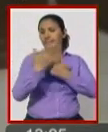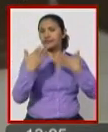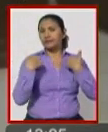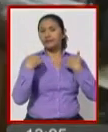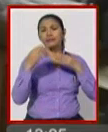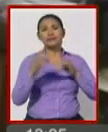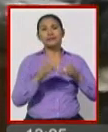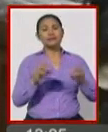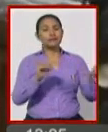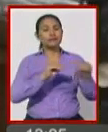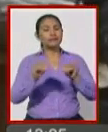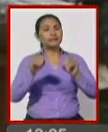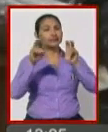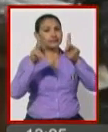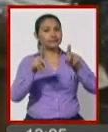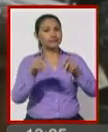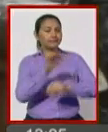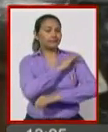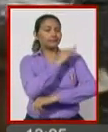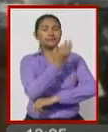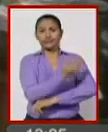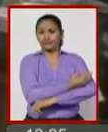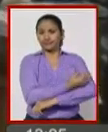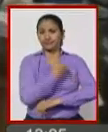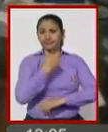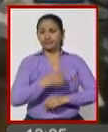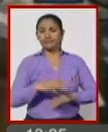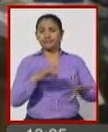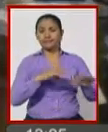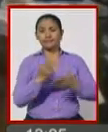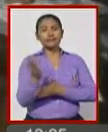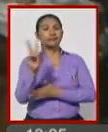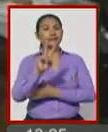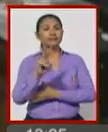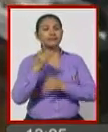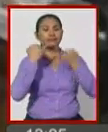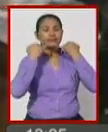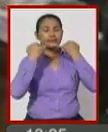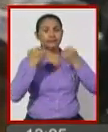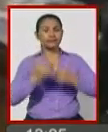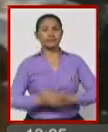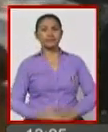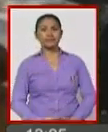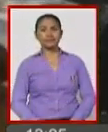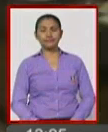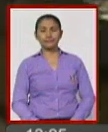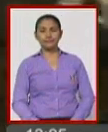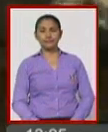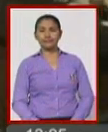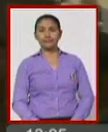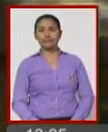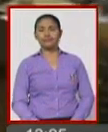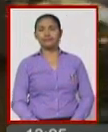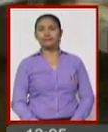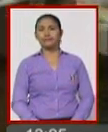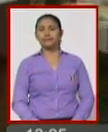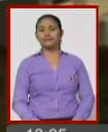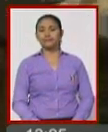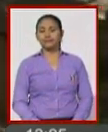tiene la capacidad de movilizar a personas con violencia, tal cual ocurrió el viernes en la declaración informativa, sostuvo.